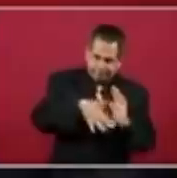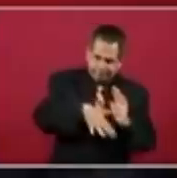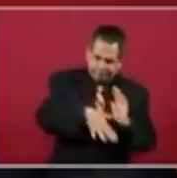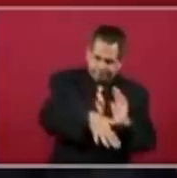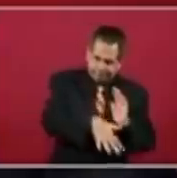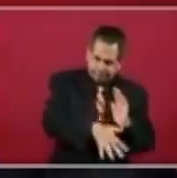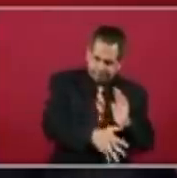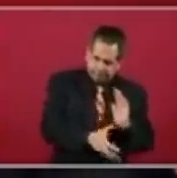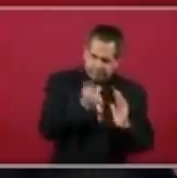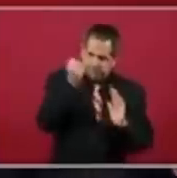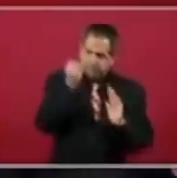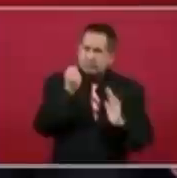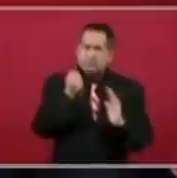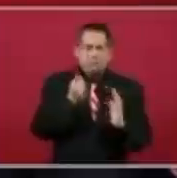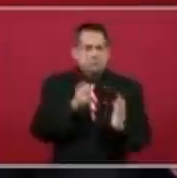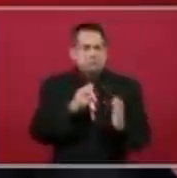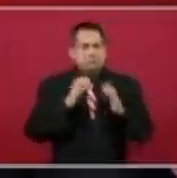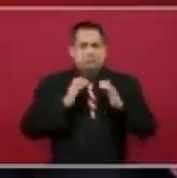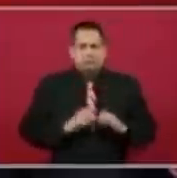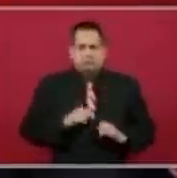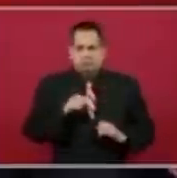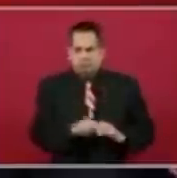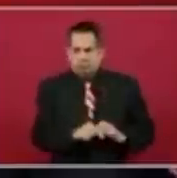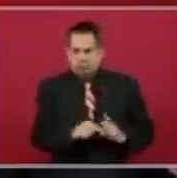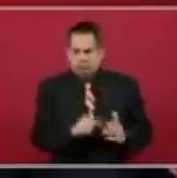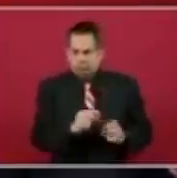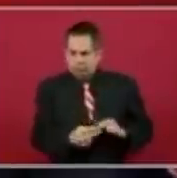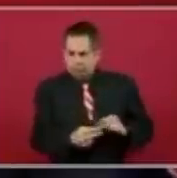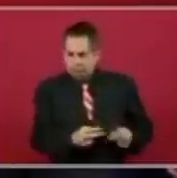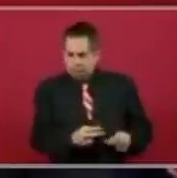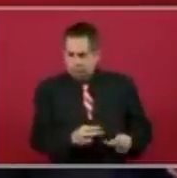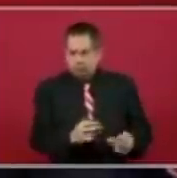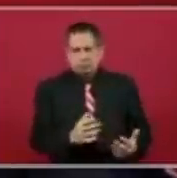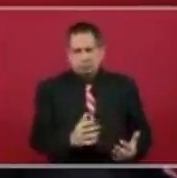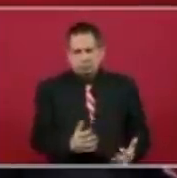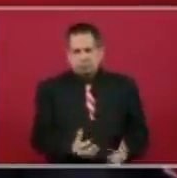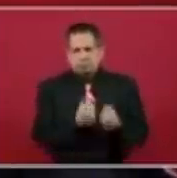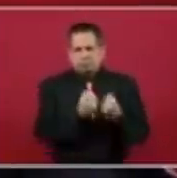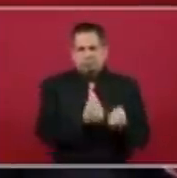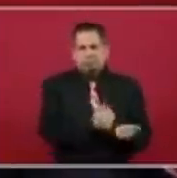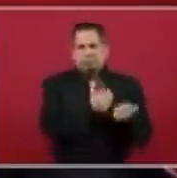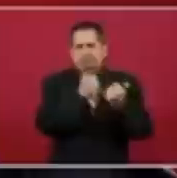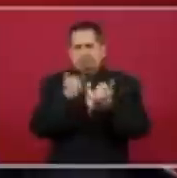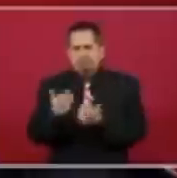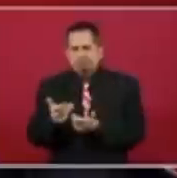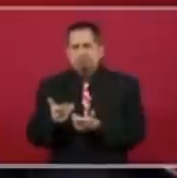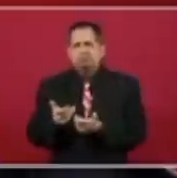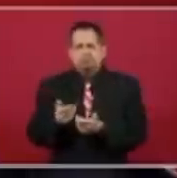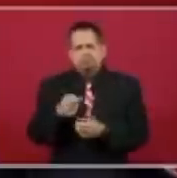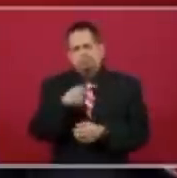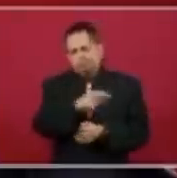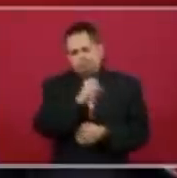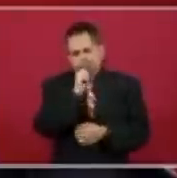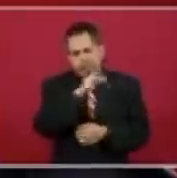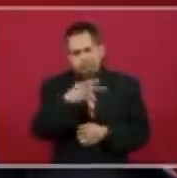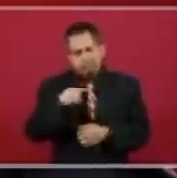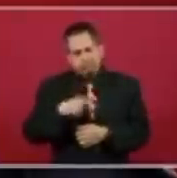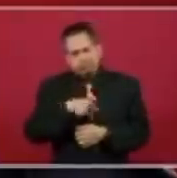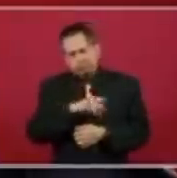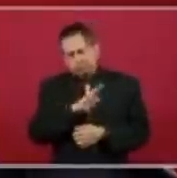y se rescaten los cuerpos, se rescaten los restos de los